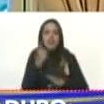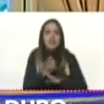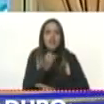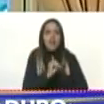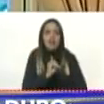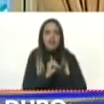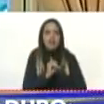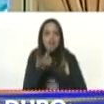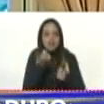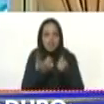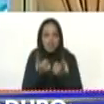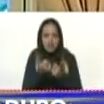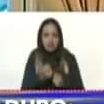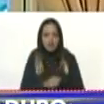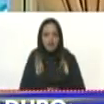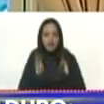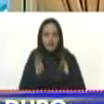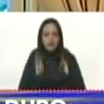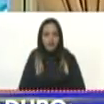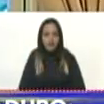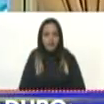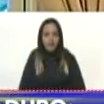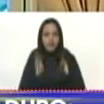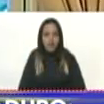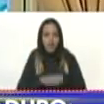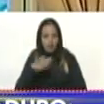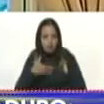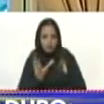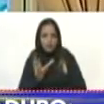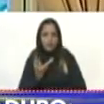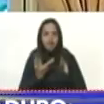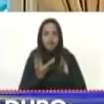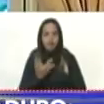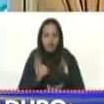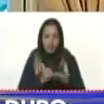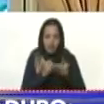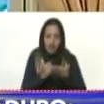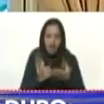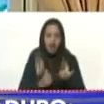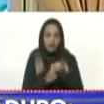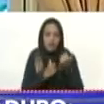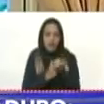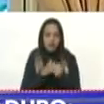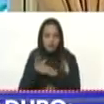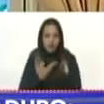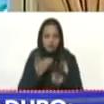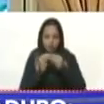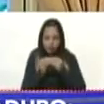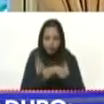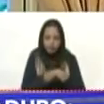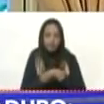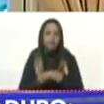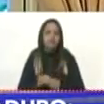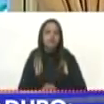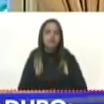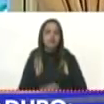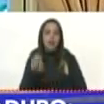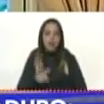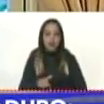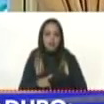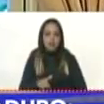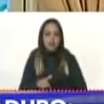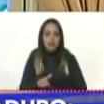mano, en condiciones de crédito que le permita producir. Porque aquí